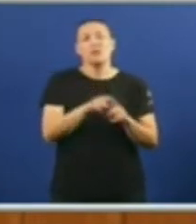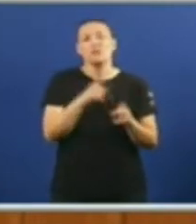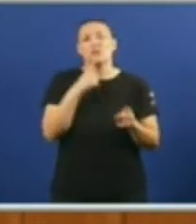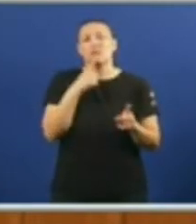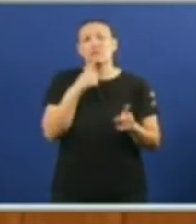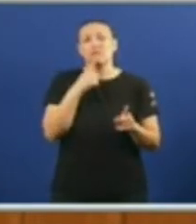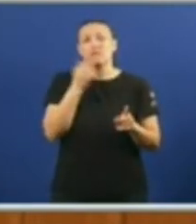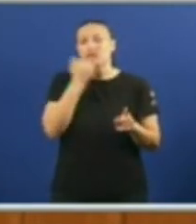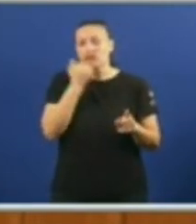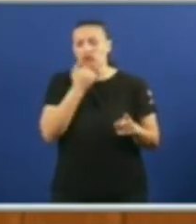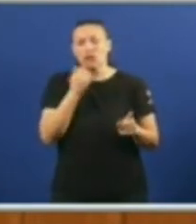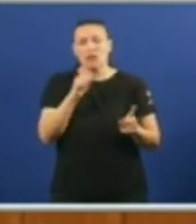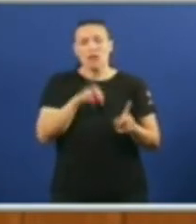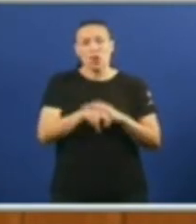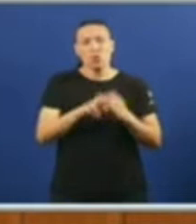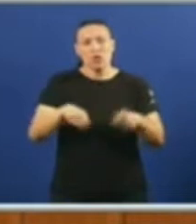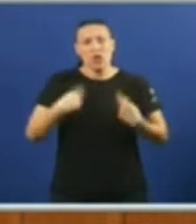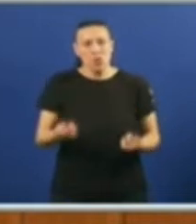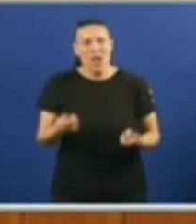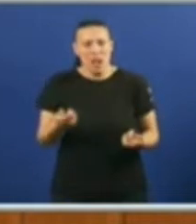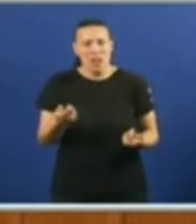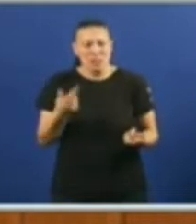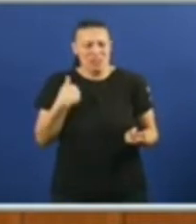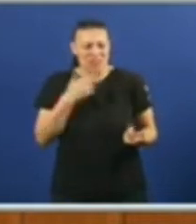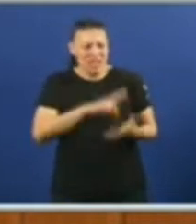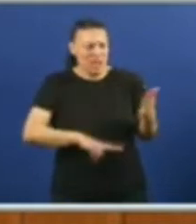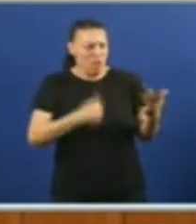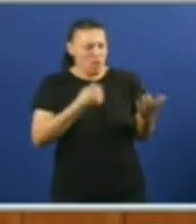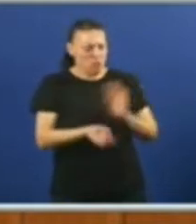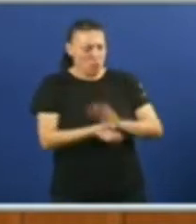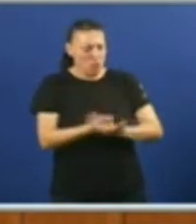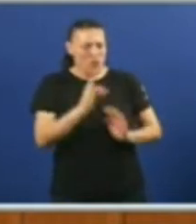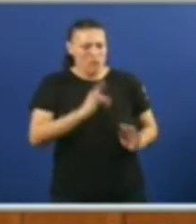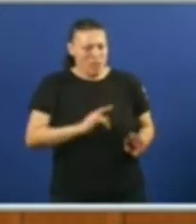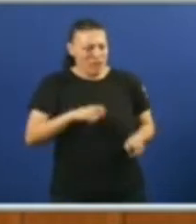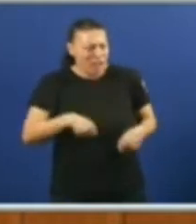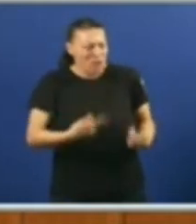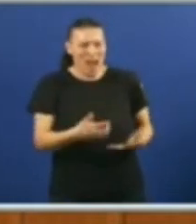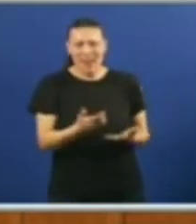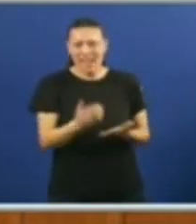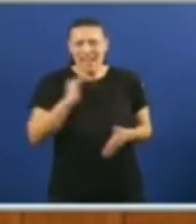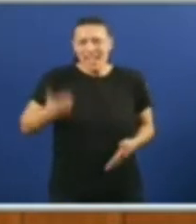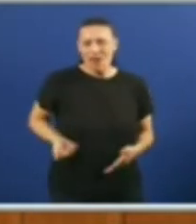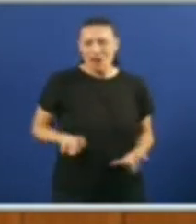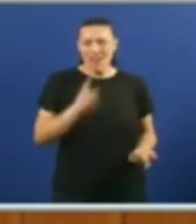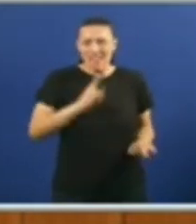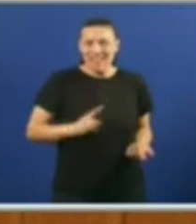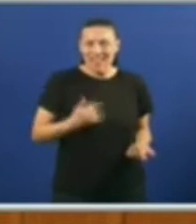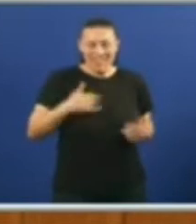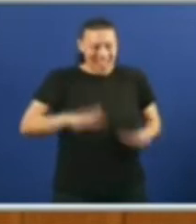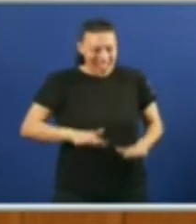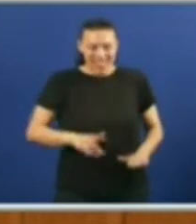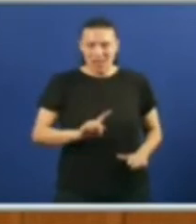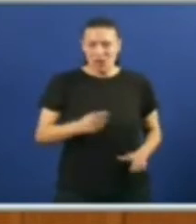explotación dun recurso natural do noso país como é a produción de electricidade, esta riqueza non fique no país e que sexa